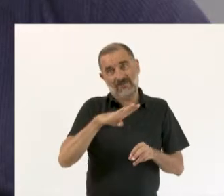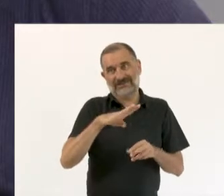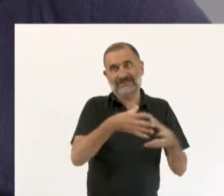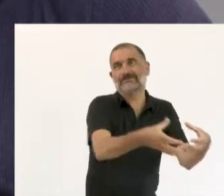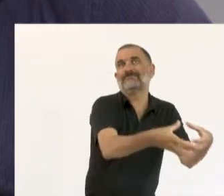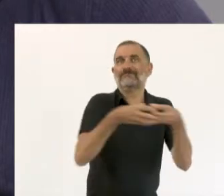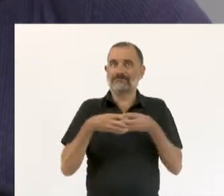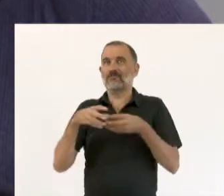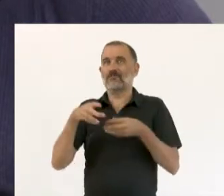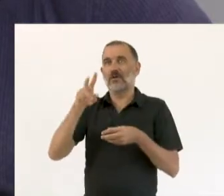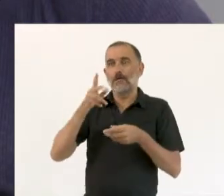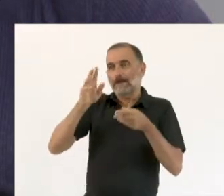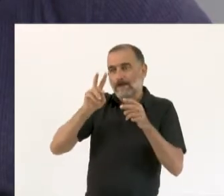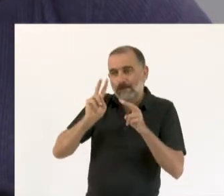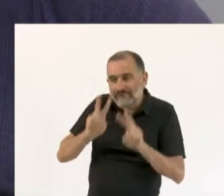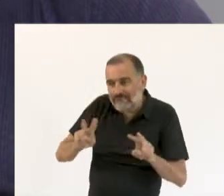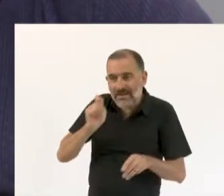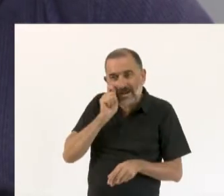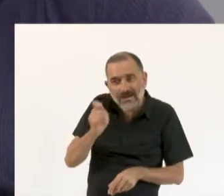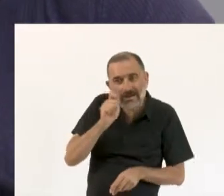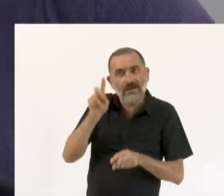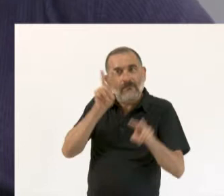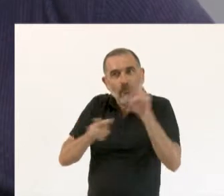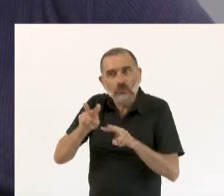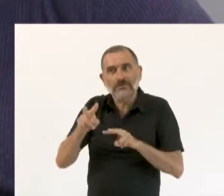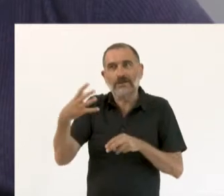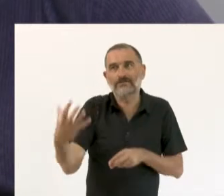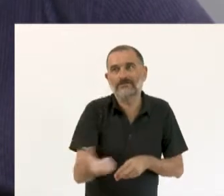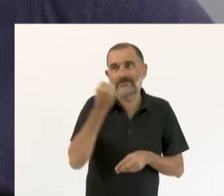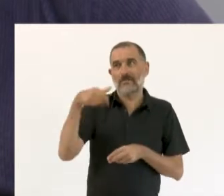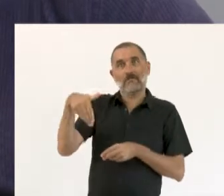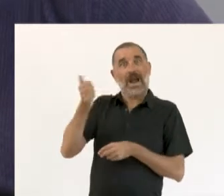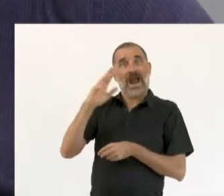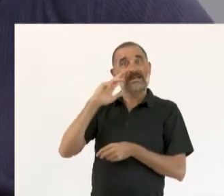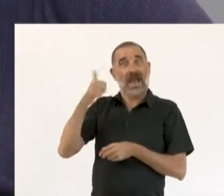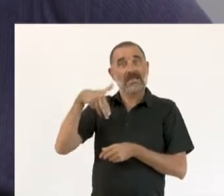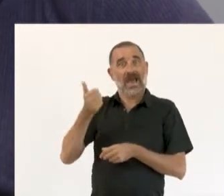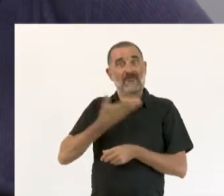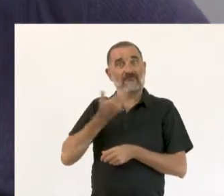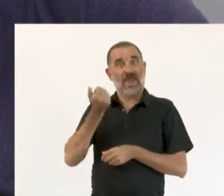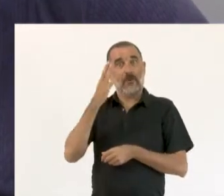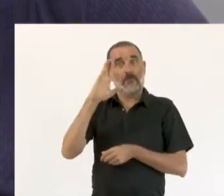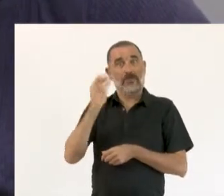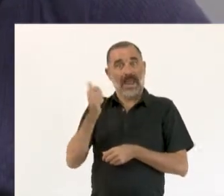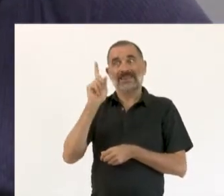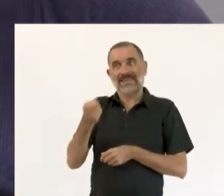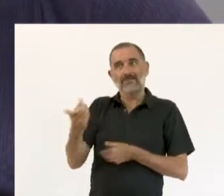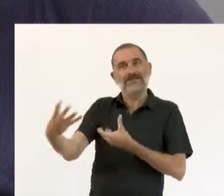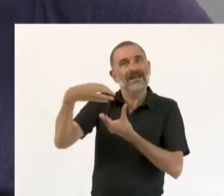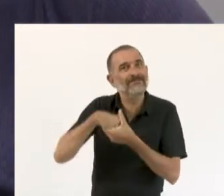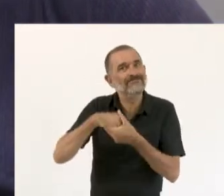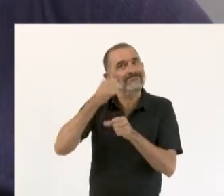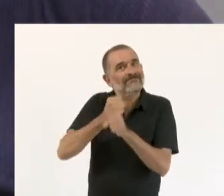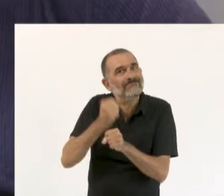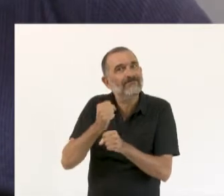participaba Mariana Fabra también, que actualmente está en el programa de arqueología pública. Y la idea era dar respuesta a las demandas de las distintas comunidades de la